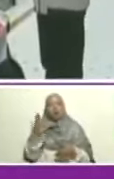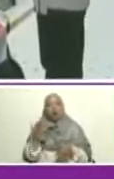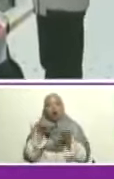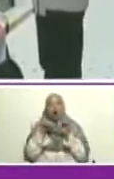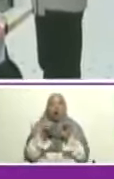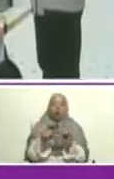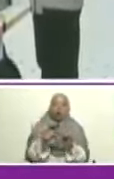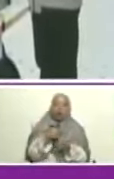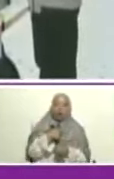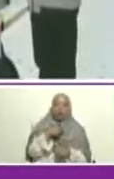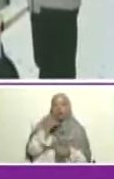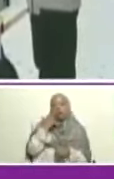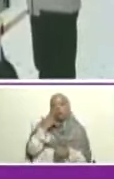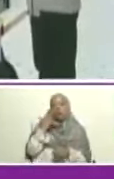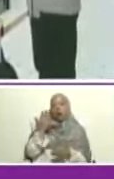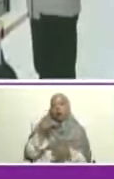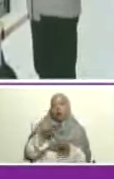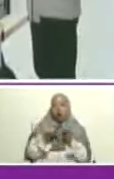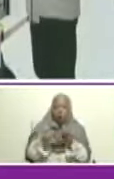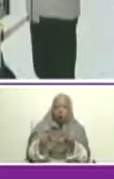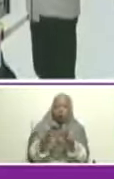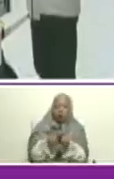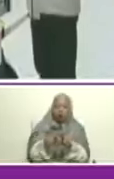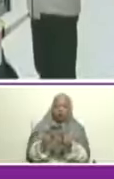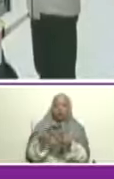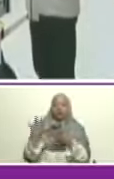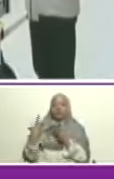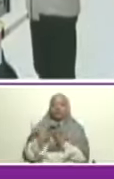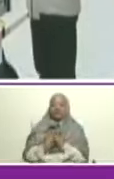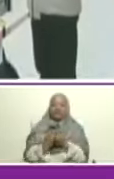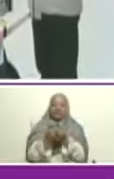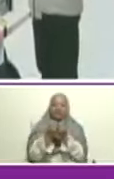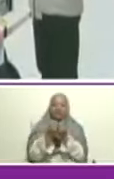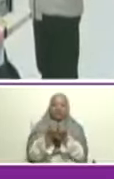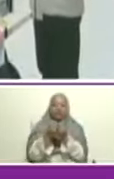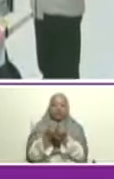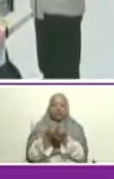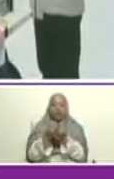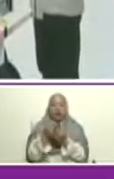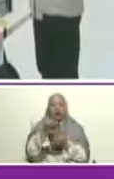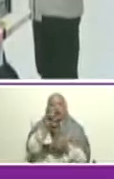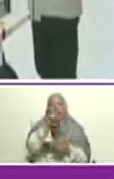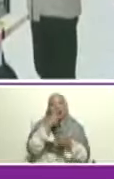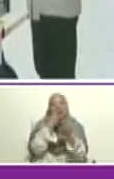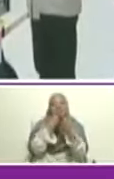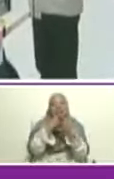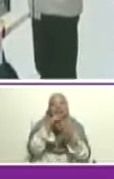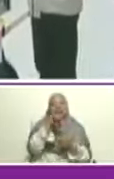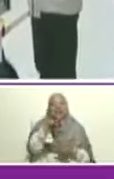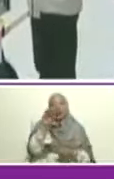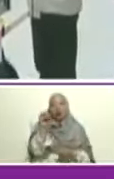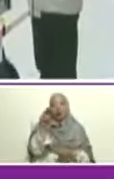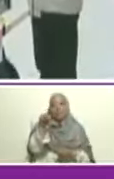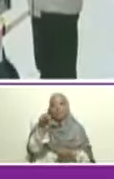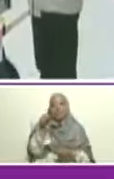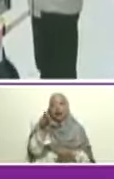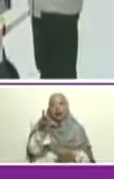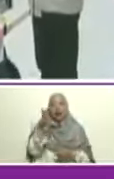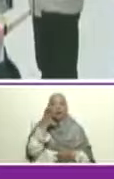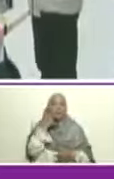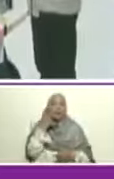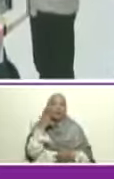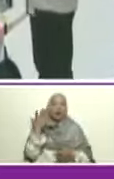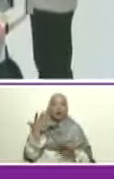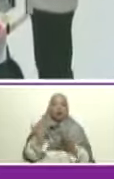continué con su legado. Y ella está al lado tuyo. Así es. ¿Cómo se llamaba ella? Xiomara. Xiomara está contigo. Uh-huh. Para que sigas